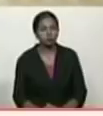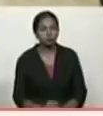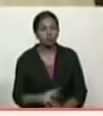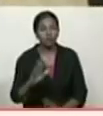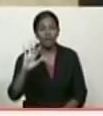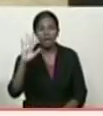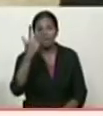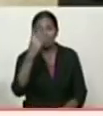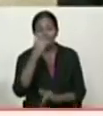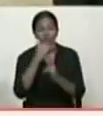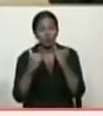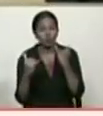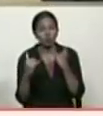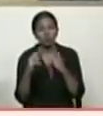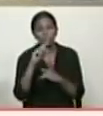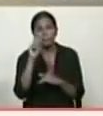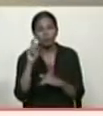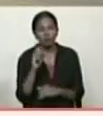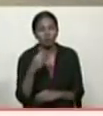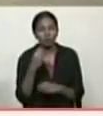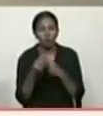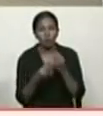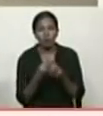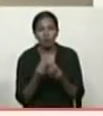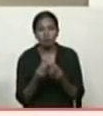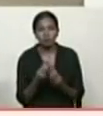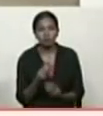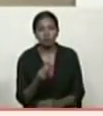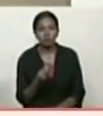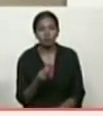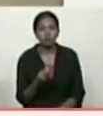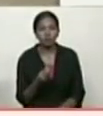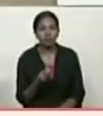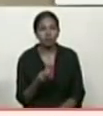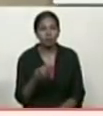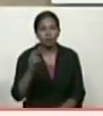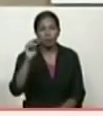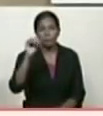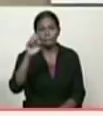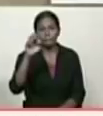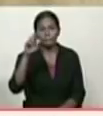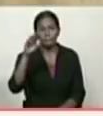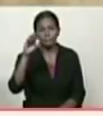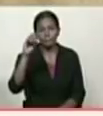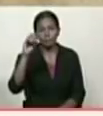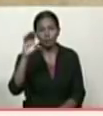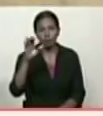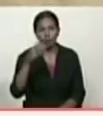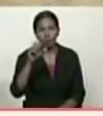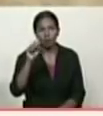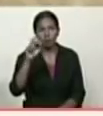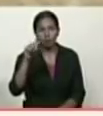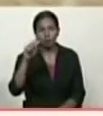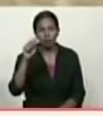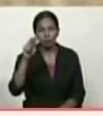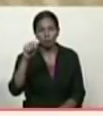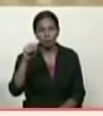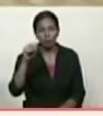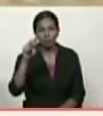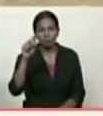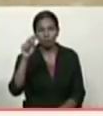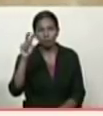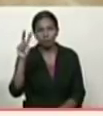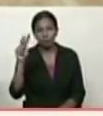última pregunta la realiza Marco Salgado por Hispan TV. Buenas tardes, canciller. Hoy llegó aquí al